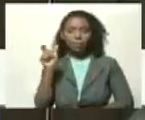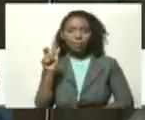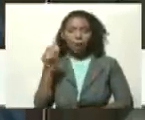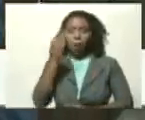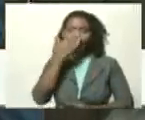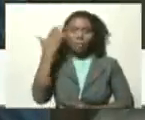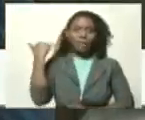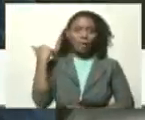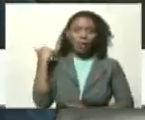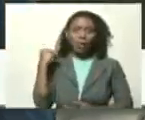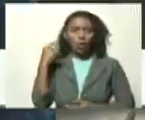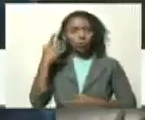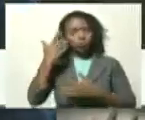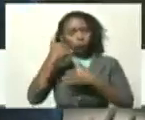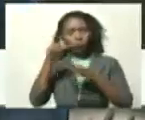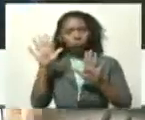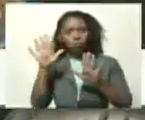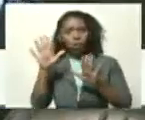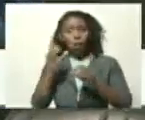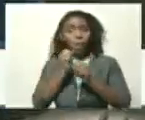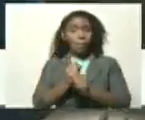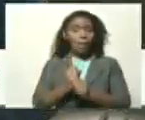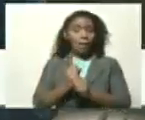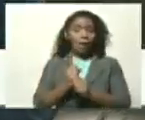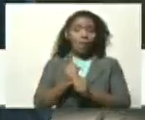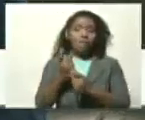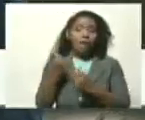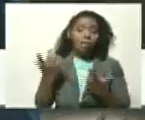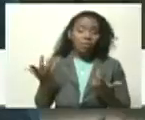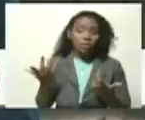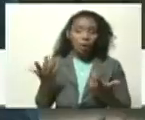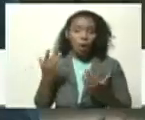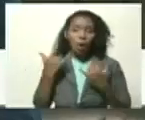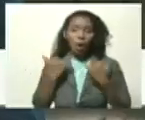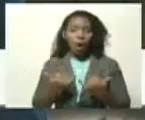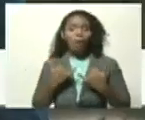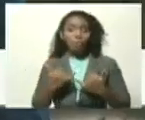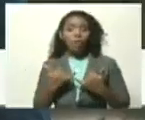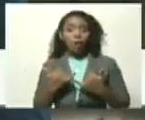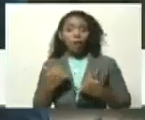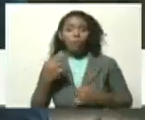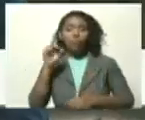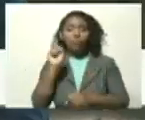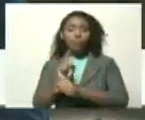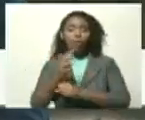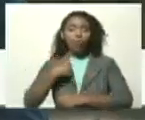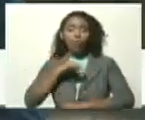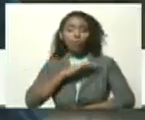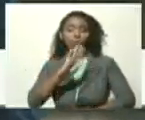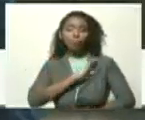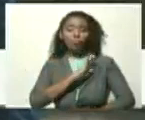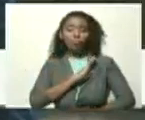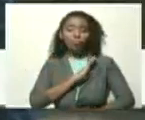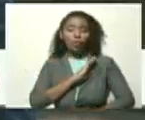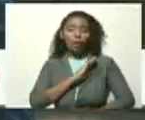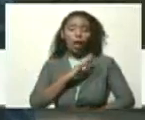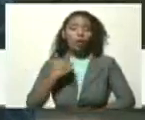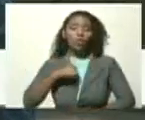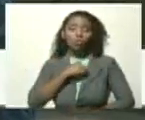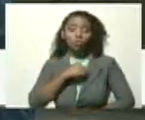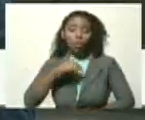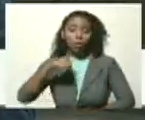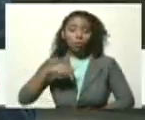que esperas está ausente, el presente es lo único que es nuestro. Para nosotros, que